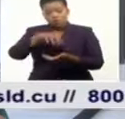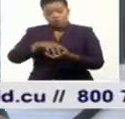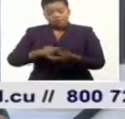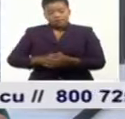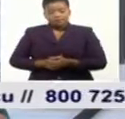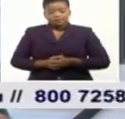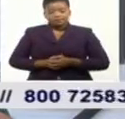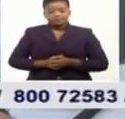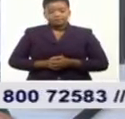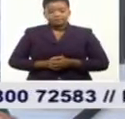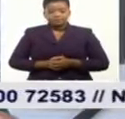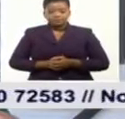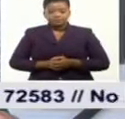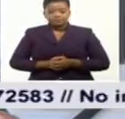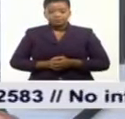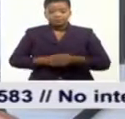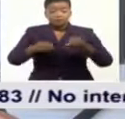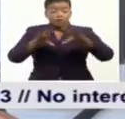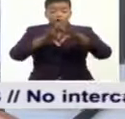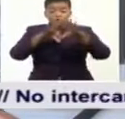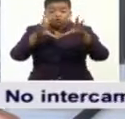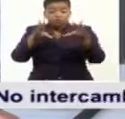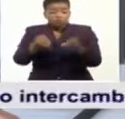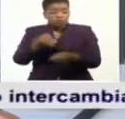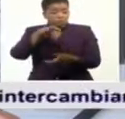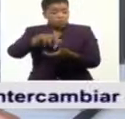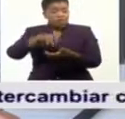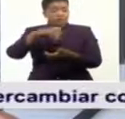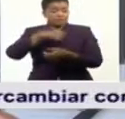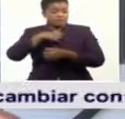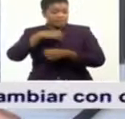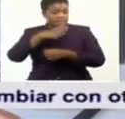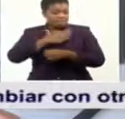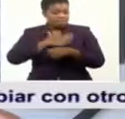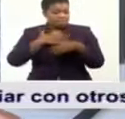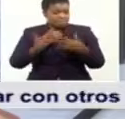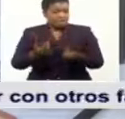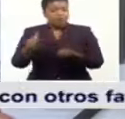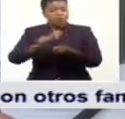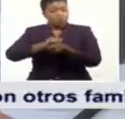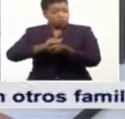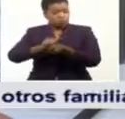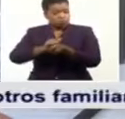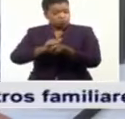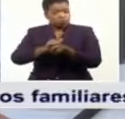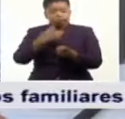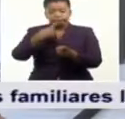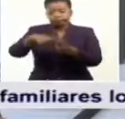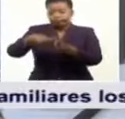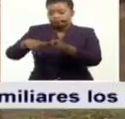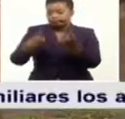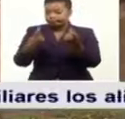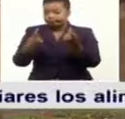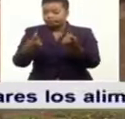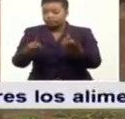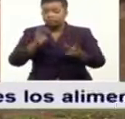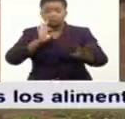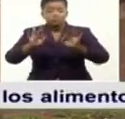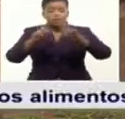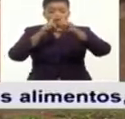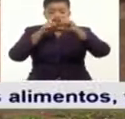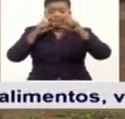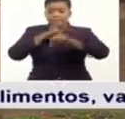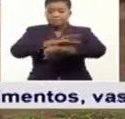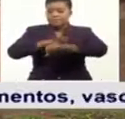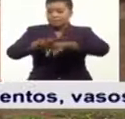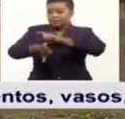Previsora. Todos estos centros cuentan con la materia prima e insumos necesarios, así como los medios de protección. Por asumir